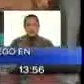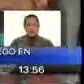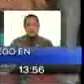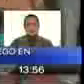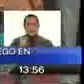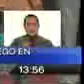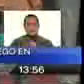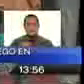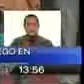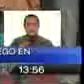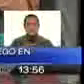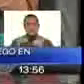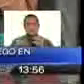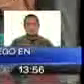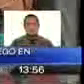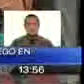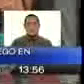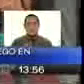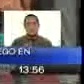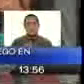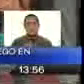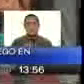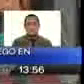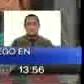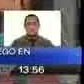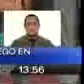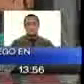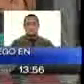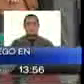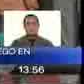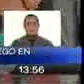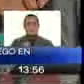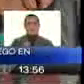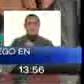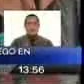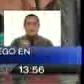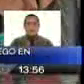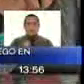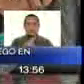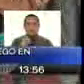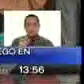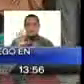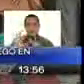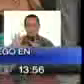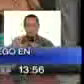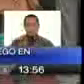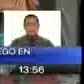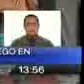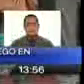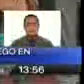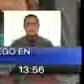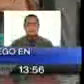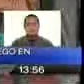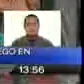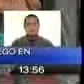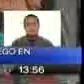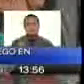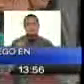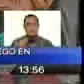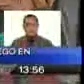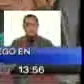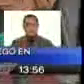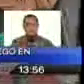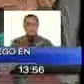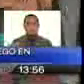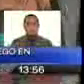pueblo histórico de Ayacucho. El año 2007, presidente, fue transferido